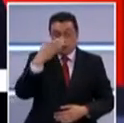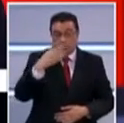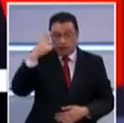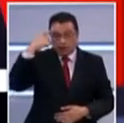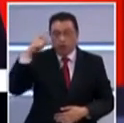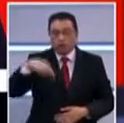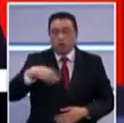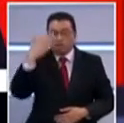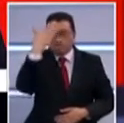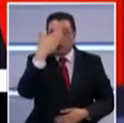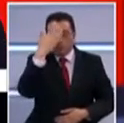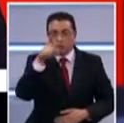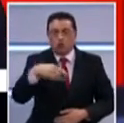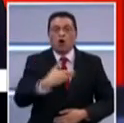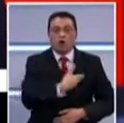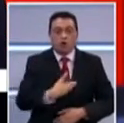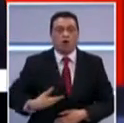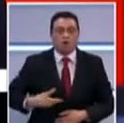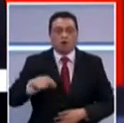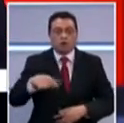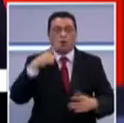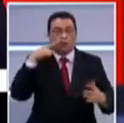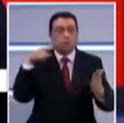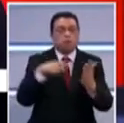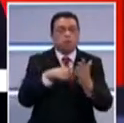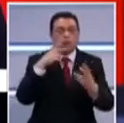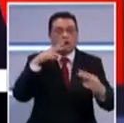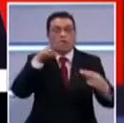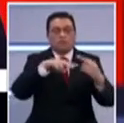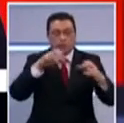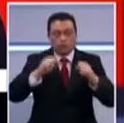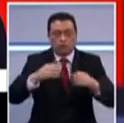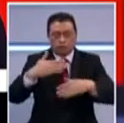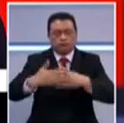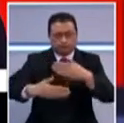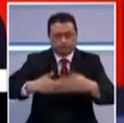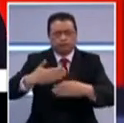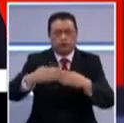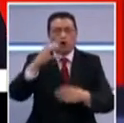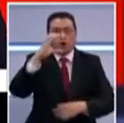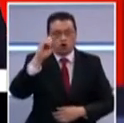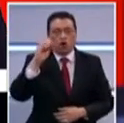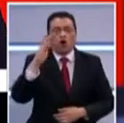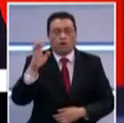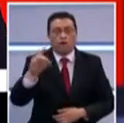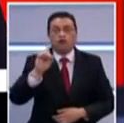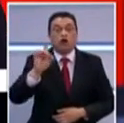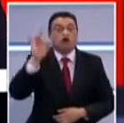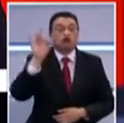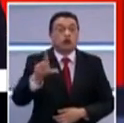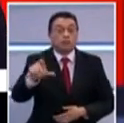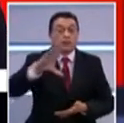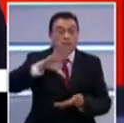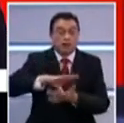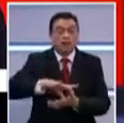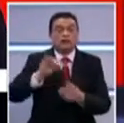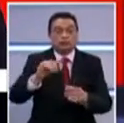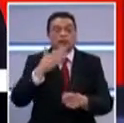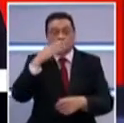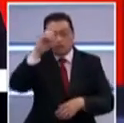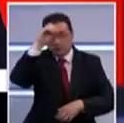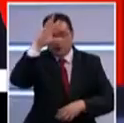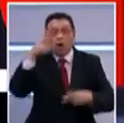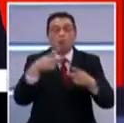una preocupación como gobierno del punto de vista de poder sostener la producción de cobre y no solamente del país sino que en particular de la